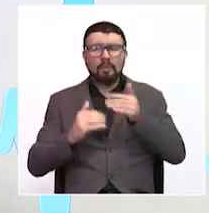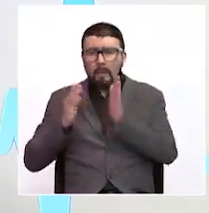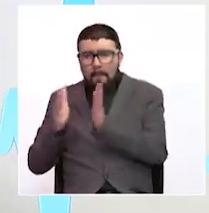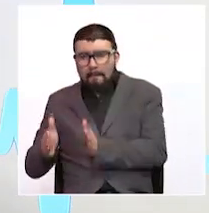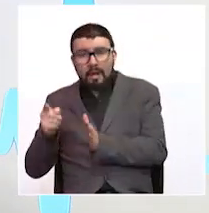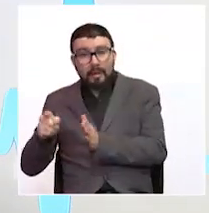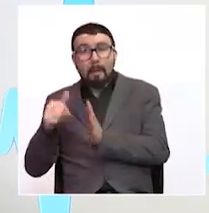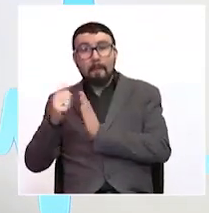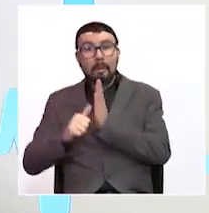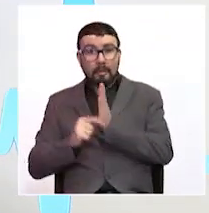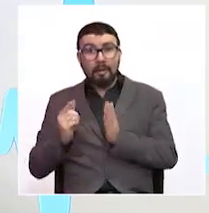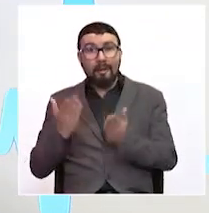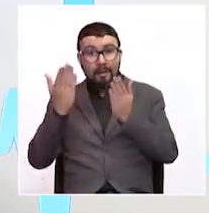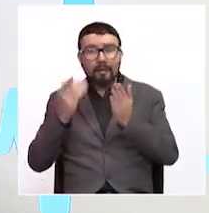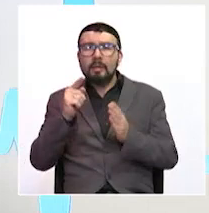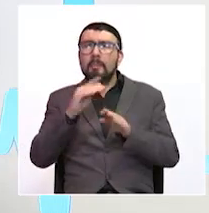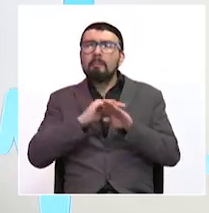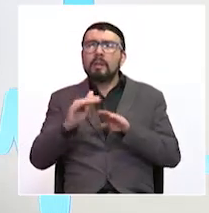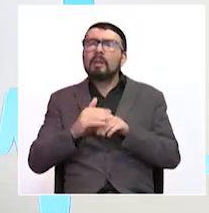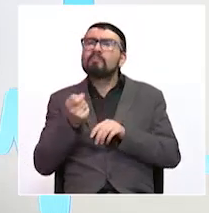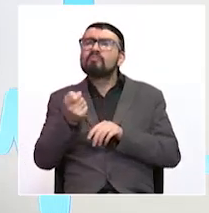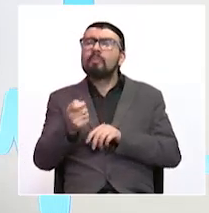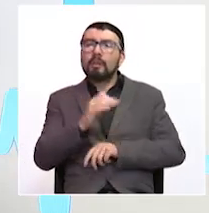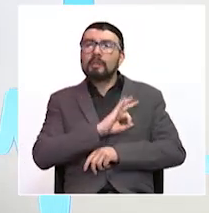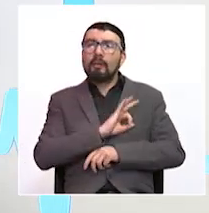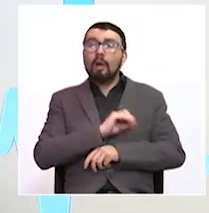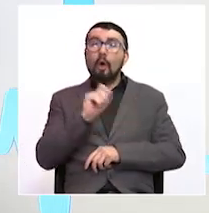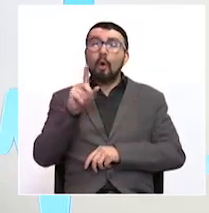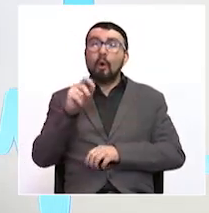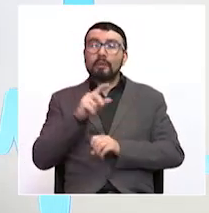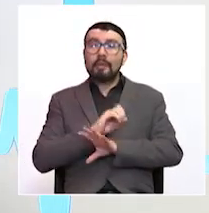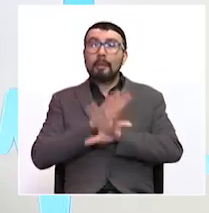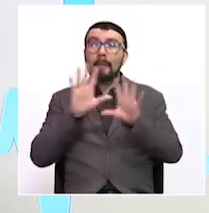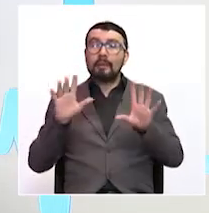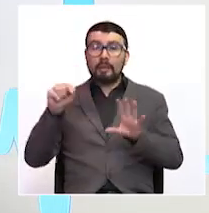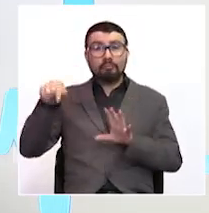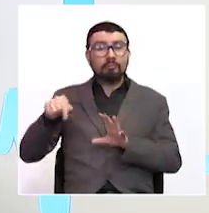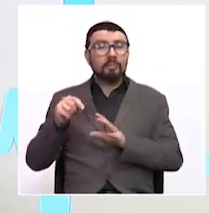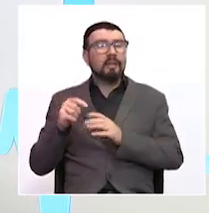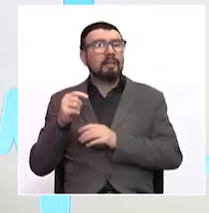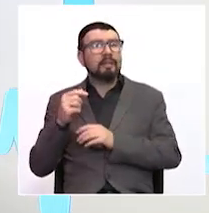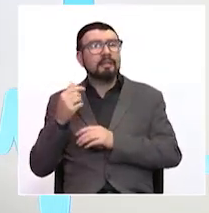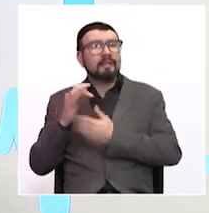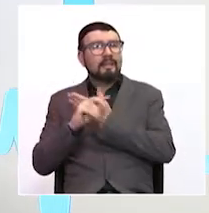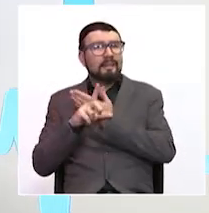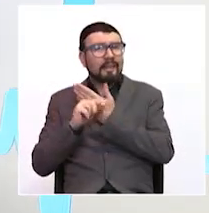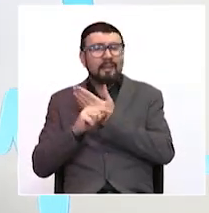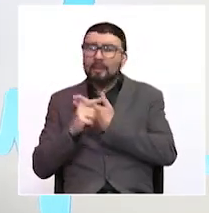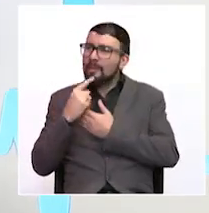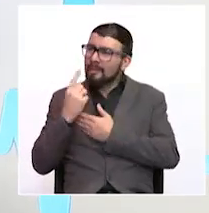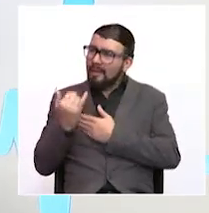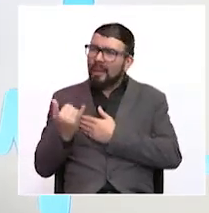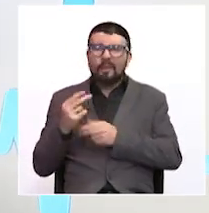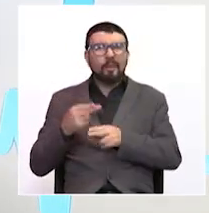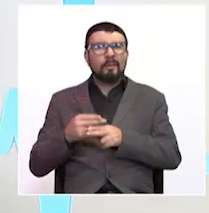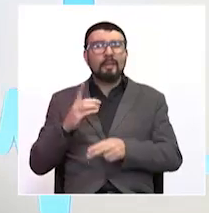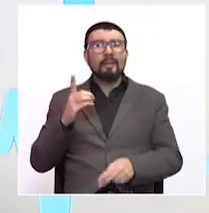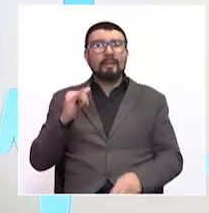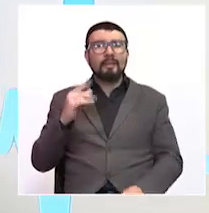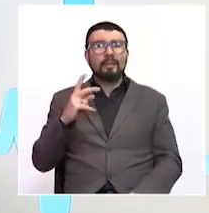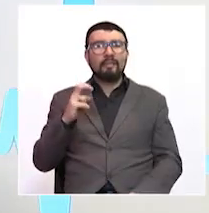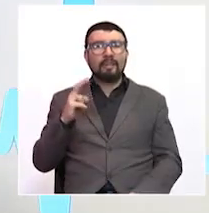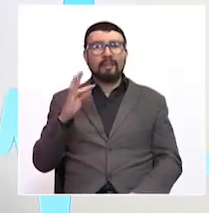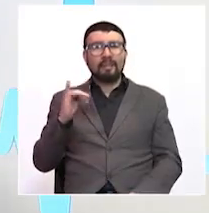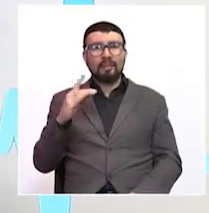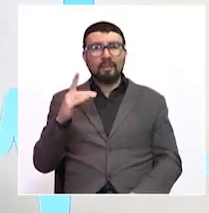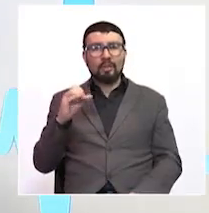invitarlos también para que este sábado a las 11 de la mañana telecafé tiene un programa muy divertido que se llama divertidos y